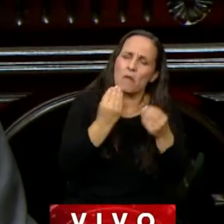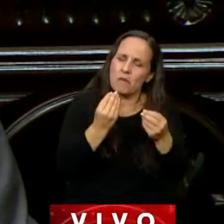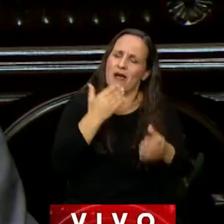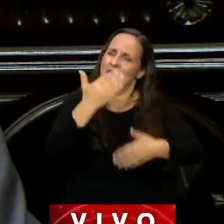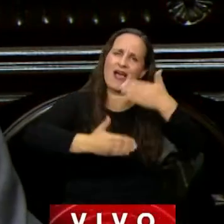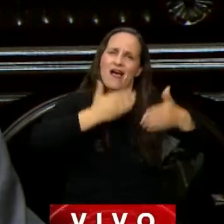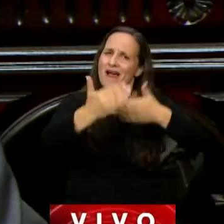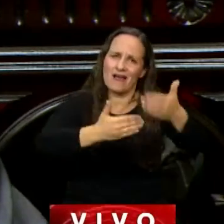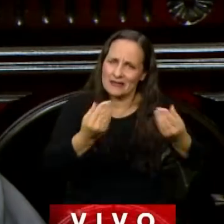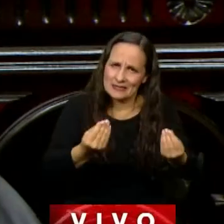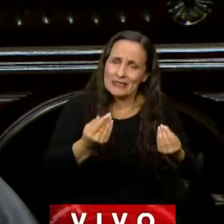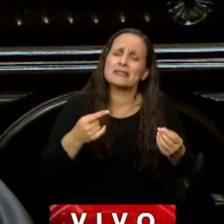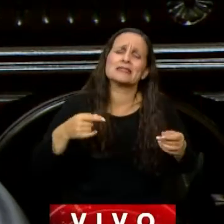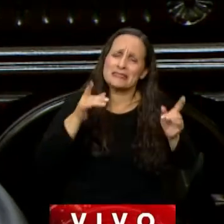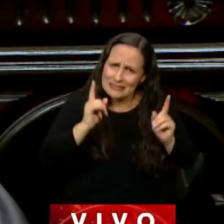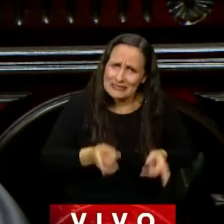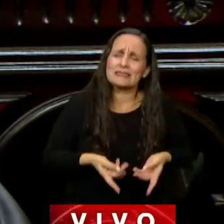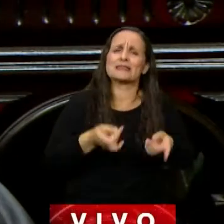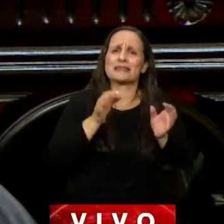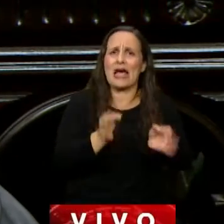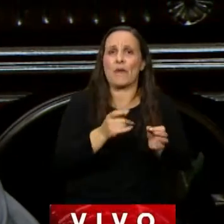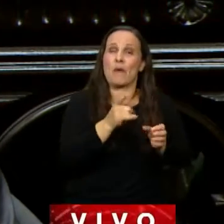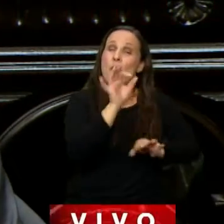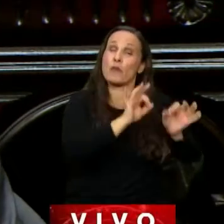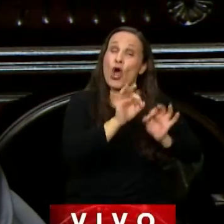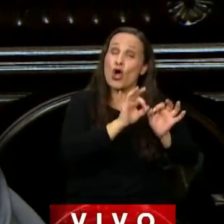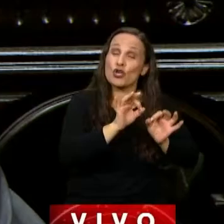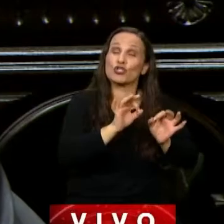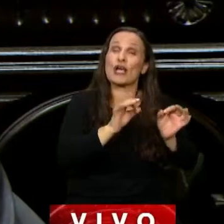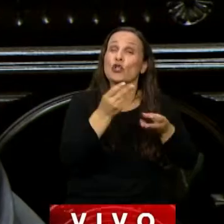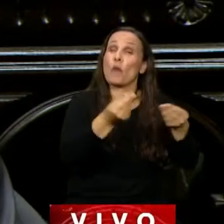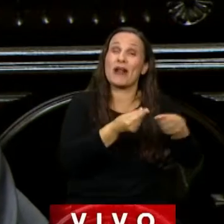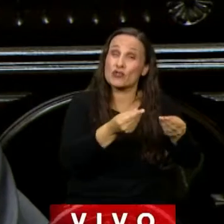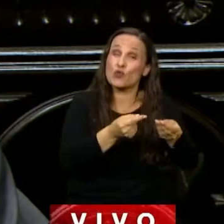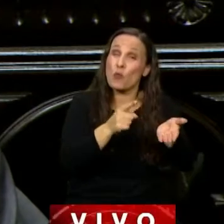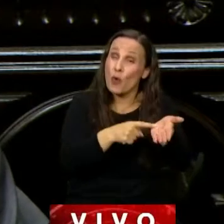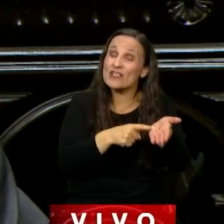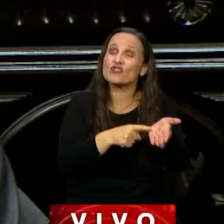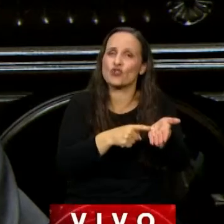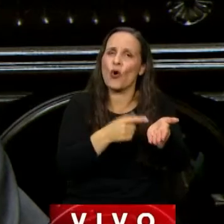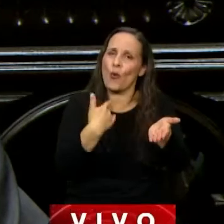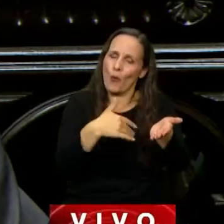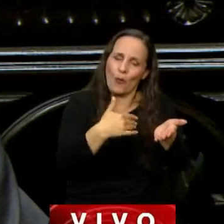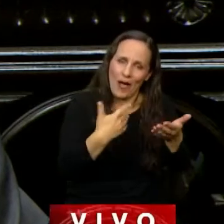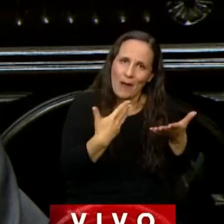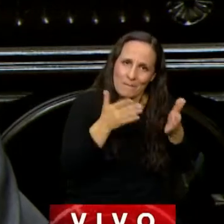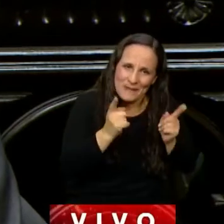dirección, y entendemos que el proyecto de presupuesto que estamos poniendo en consideración va en esa